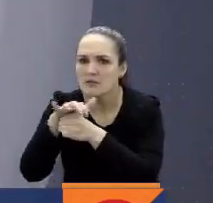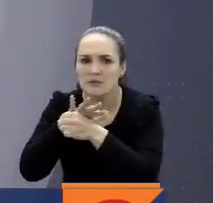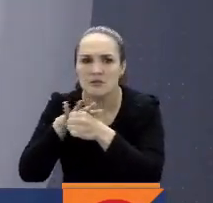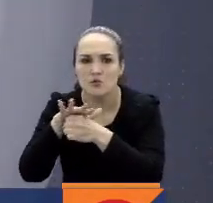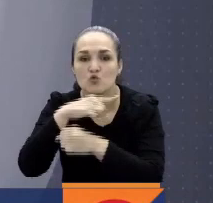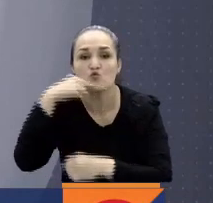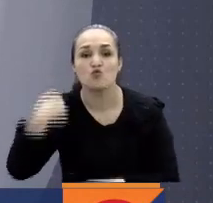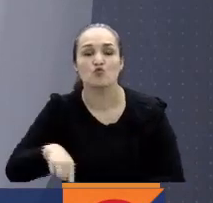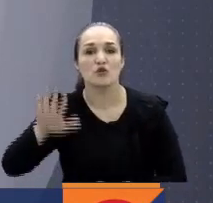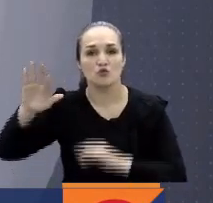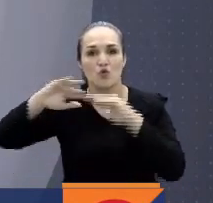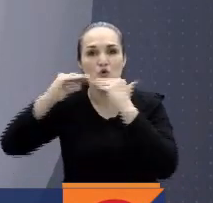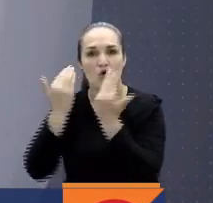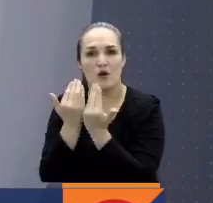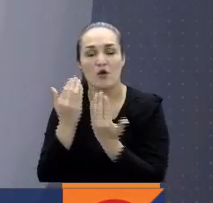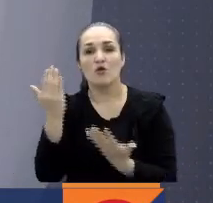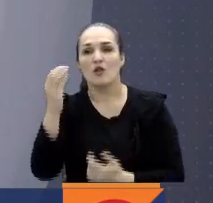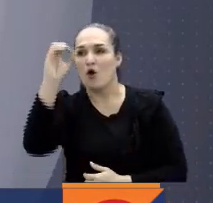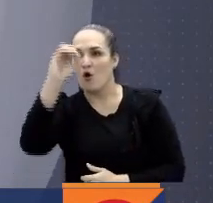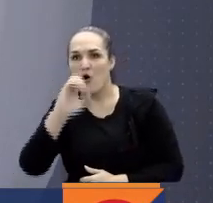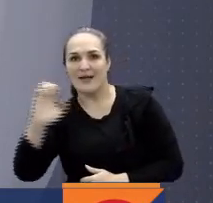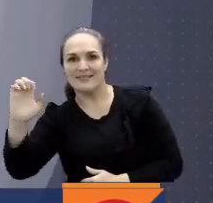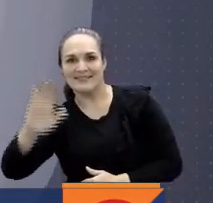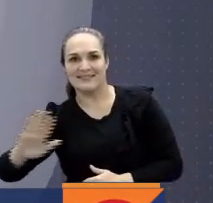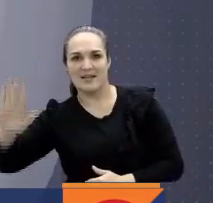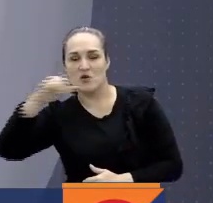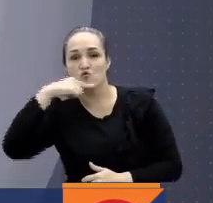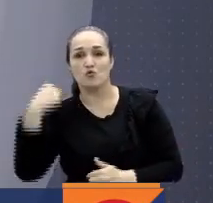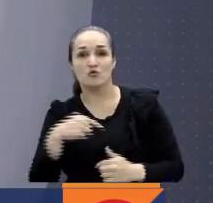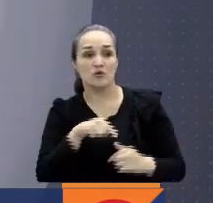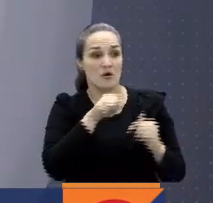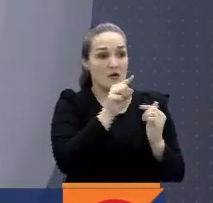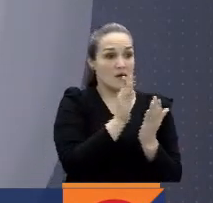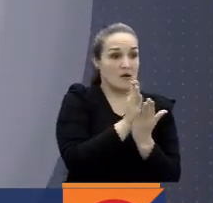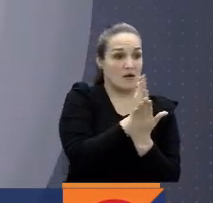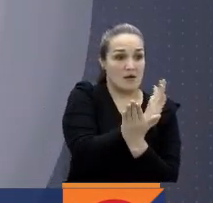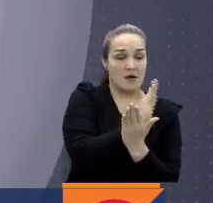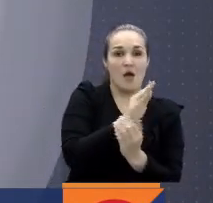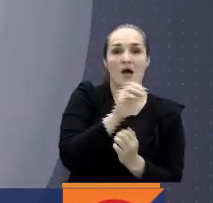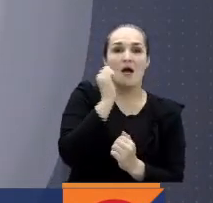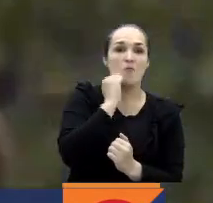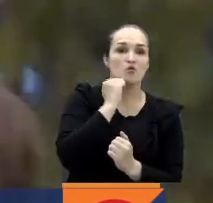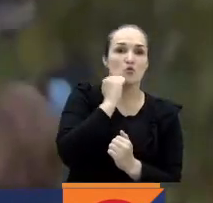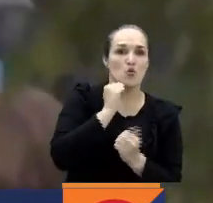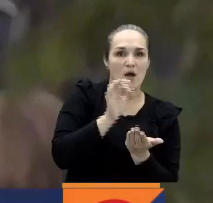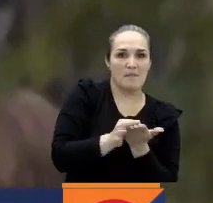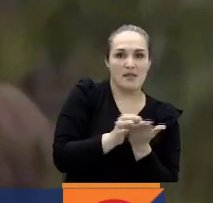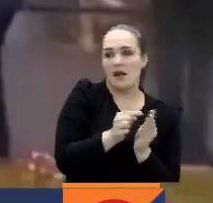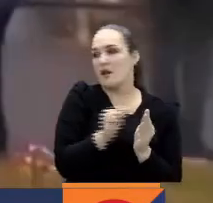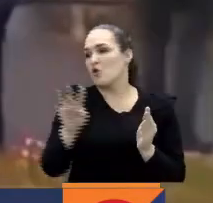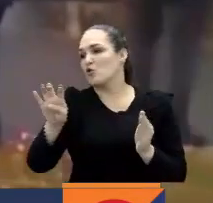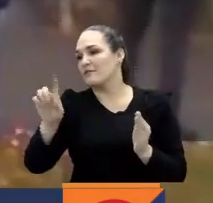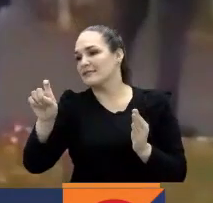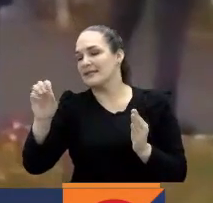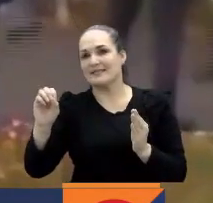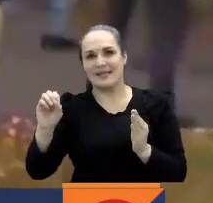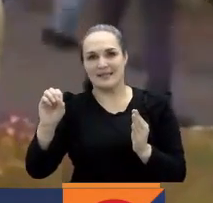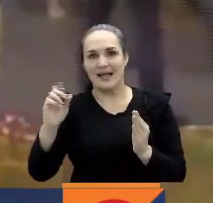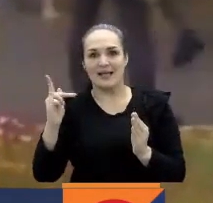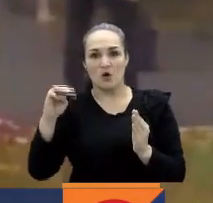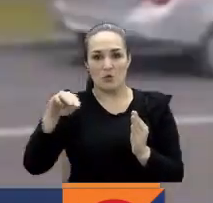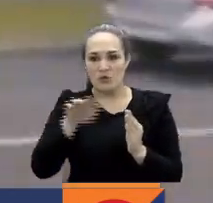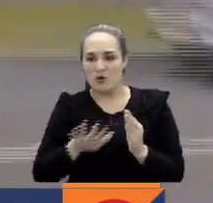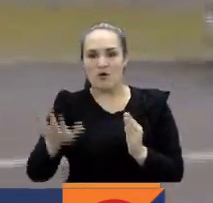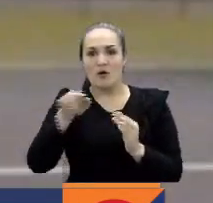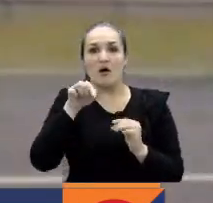esta escuela al oeste de los Urales, 960 kilómetros al este de Moscú, se fueron revelando. Y como autor de estas escenas